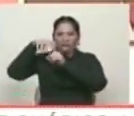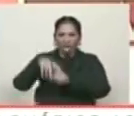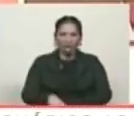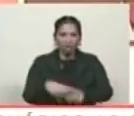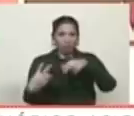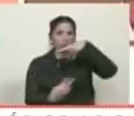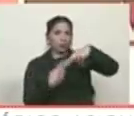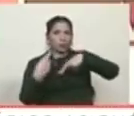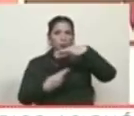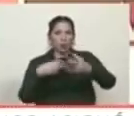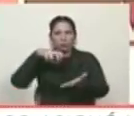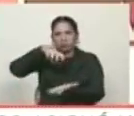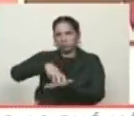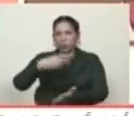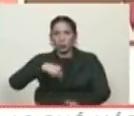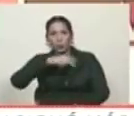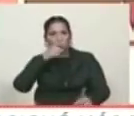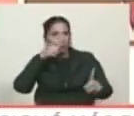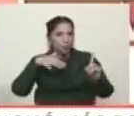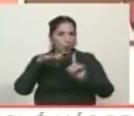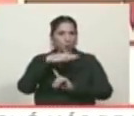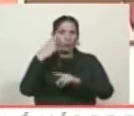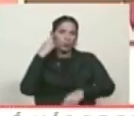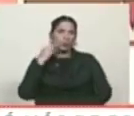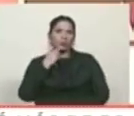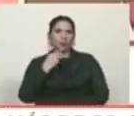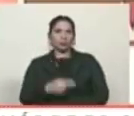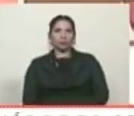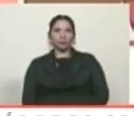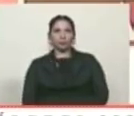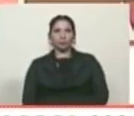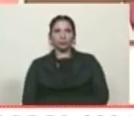intentar arrodillar a nuestro pueblo bolivariano.